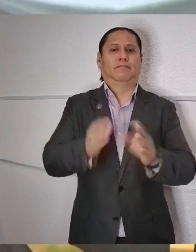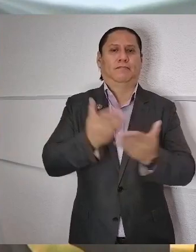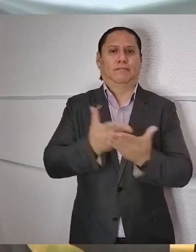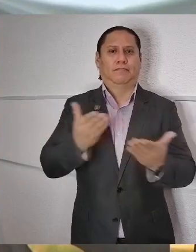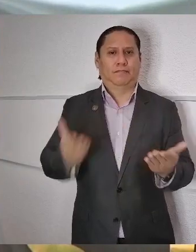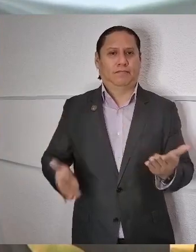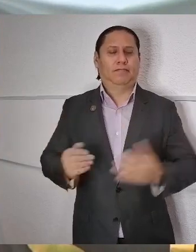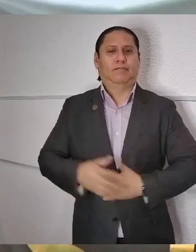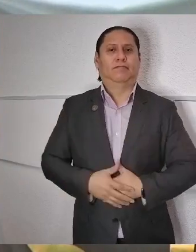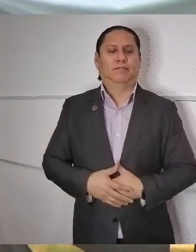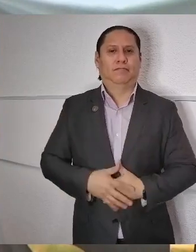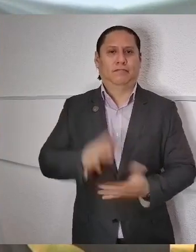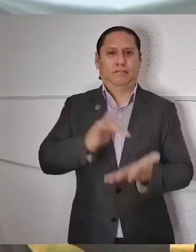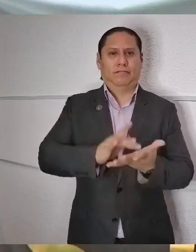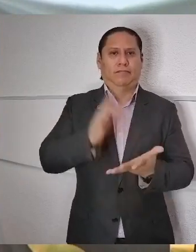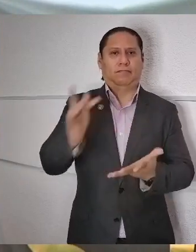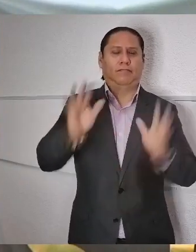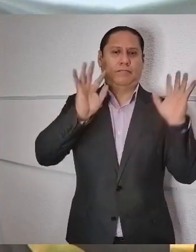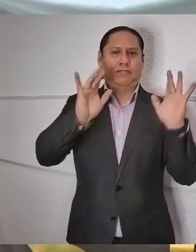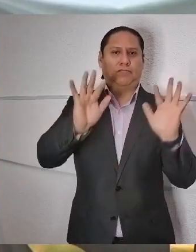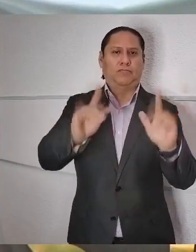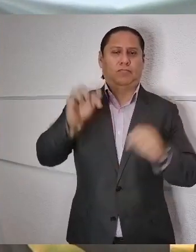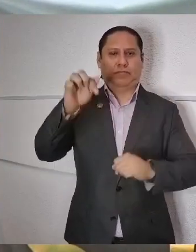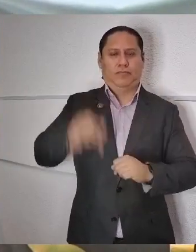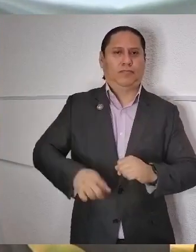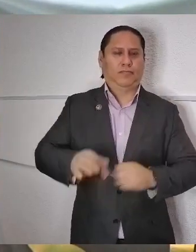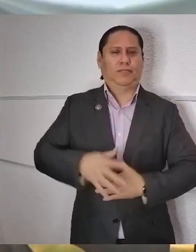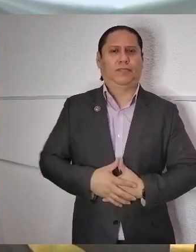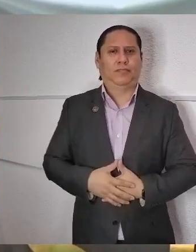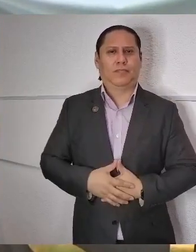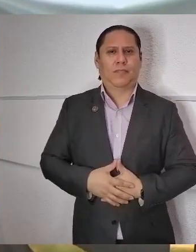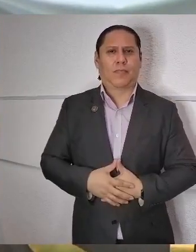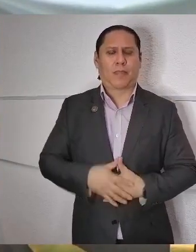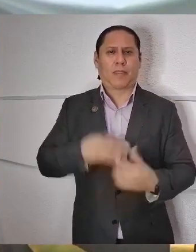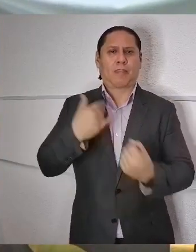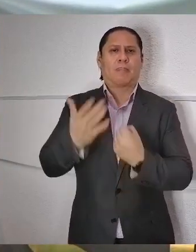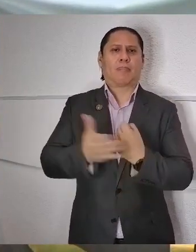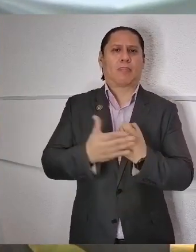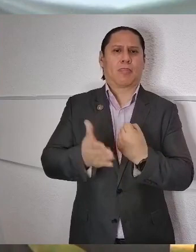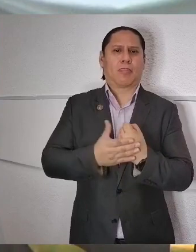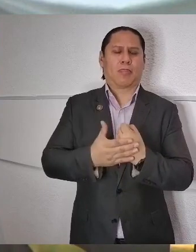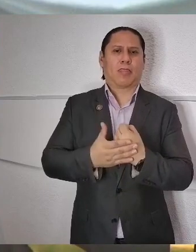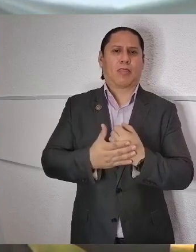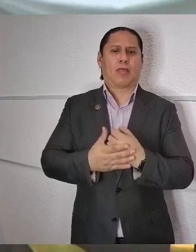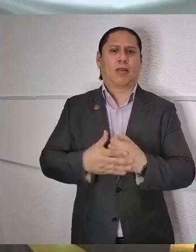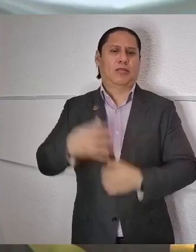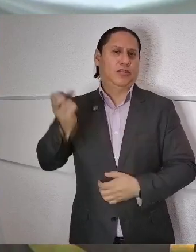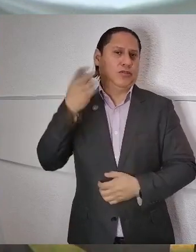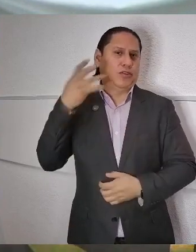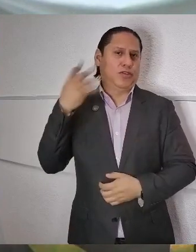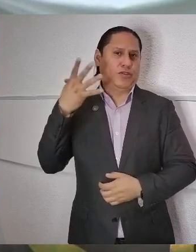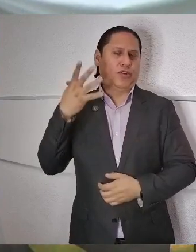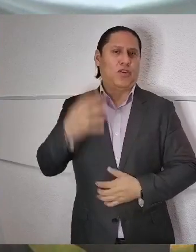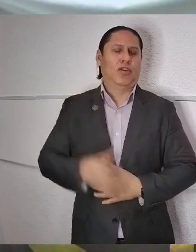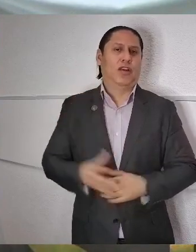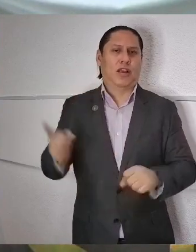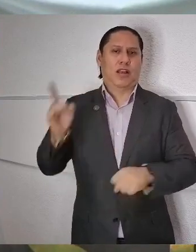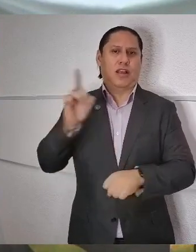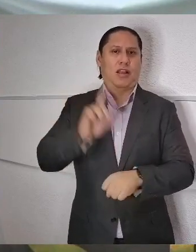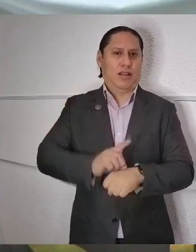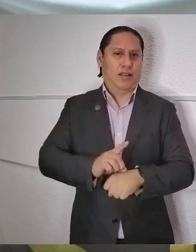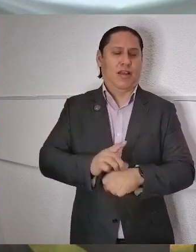presente sesión agradeciéndoles su amable asistencia y convocándolos para la próxima sesión solemne a